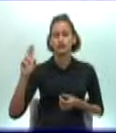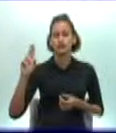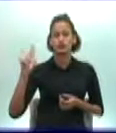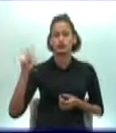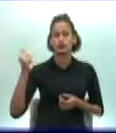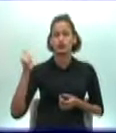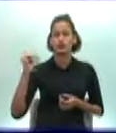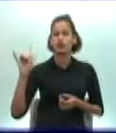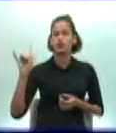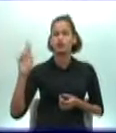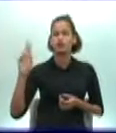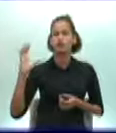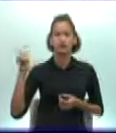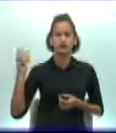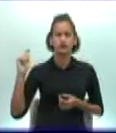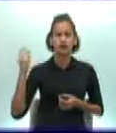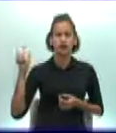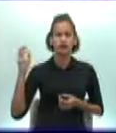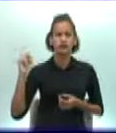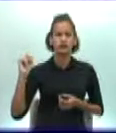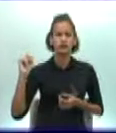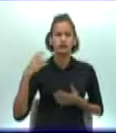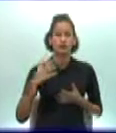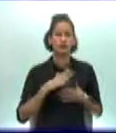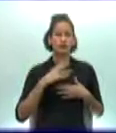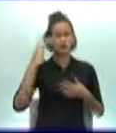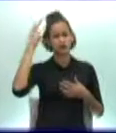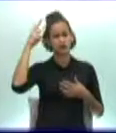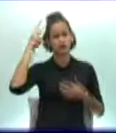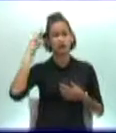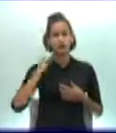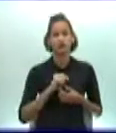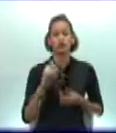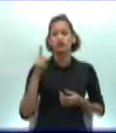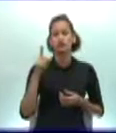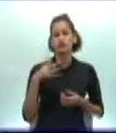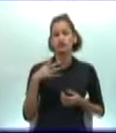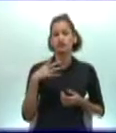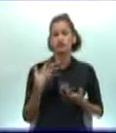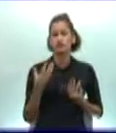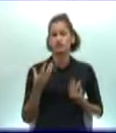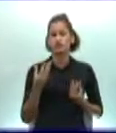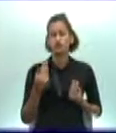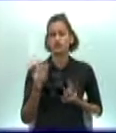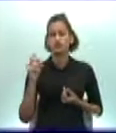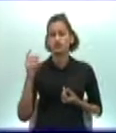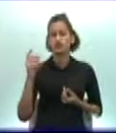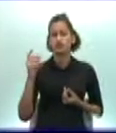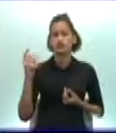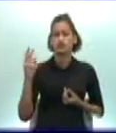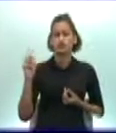a 210 kilómetros de Cuba y están separados por el Canal de Yucatán.